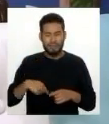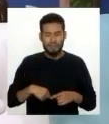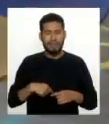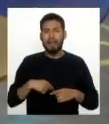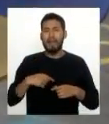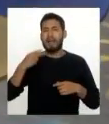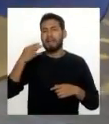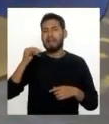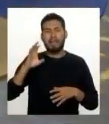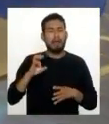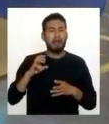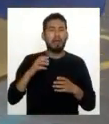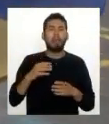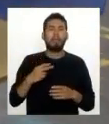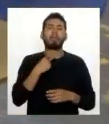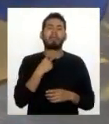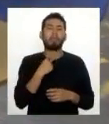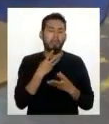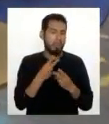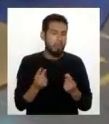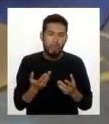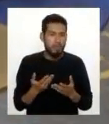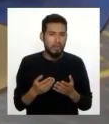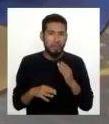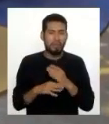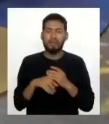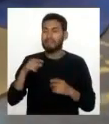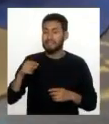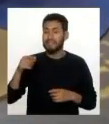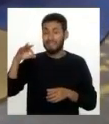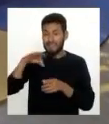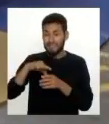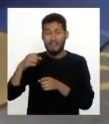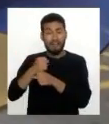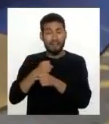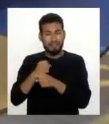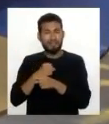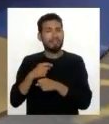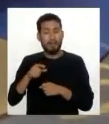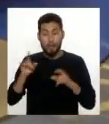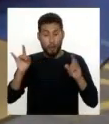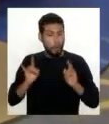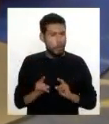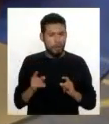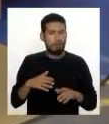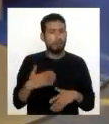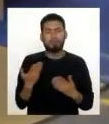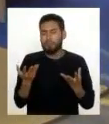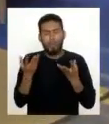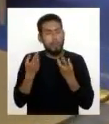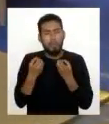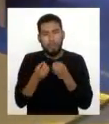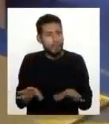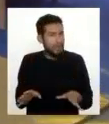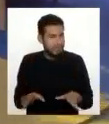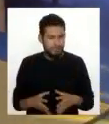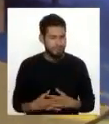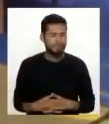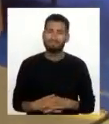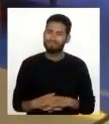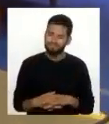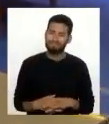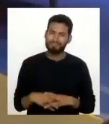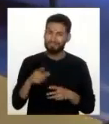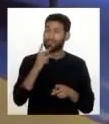línea. ¿El té? El té, el café, eso va a disminuir lo que es la absorción. Entonces hay que tener mucho cuidado porque a veces